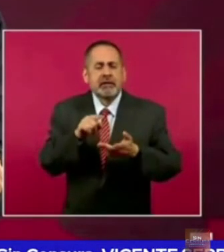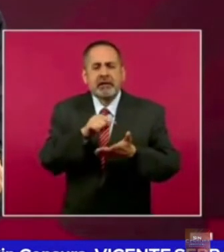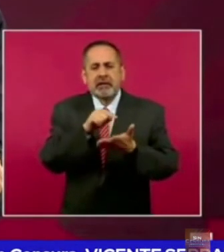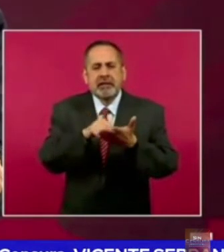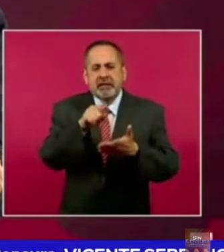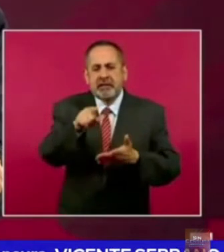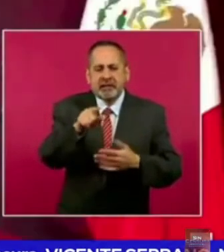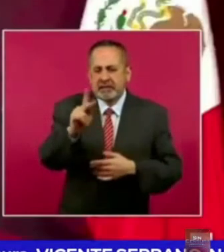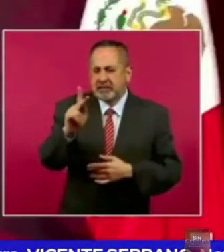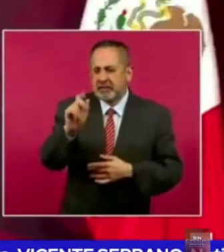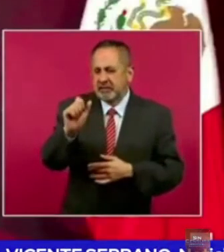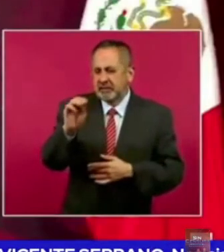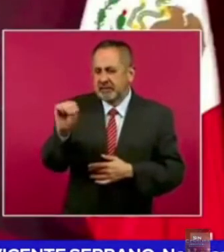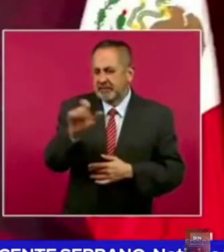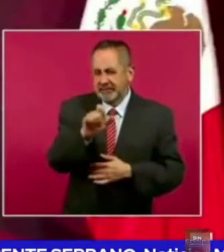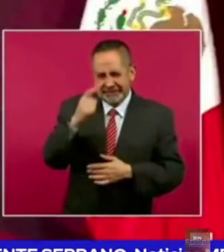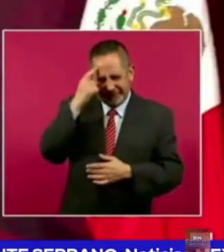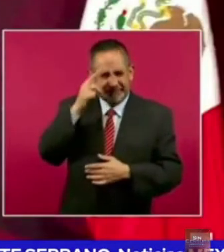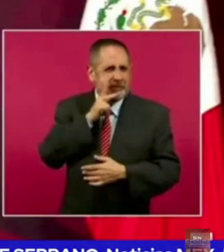en Pemex,